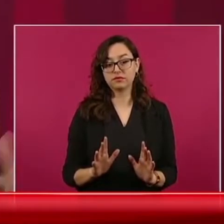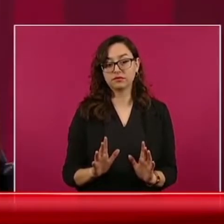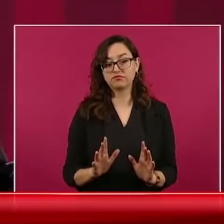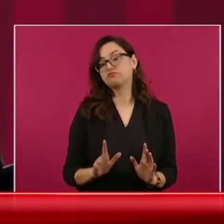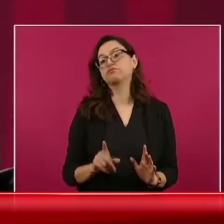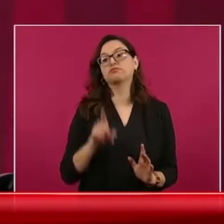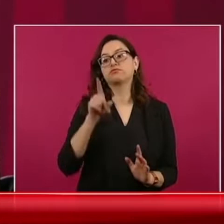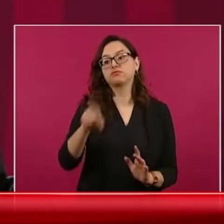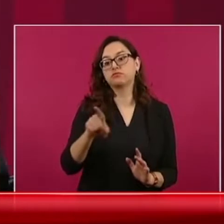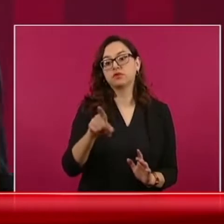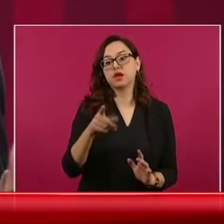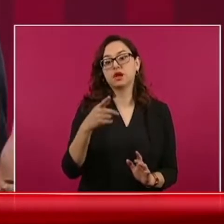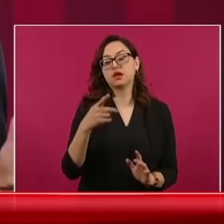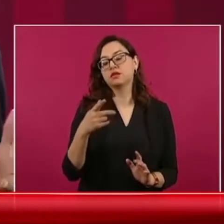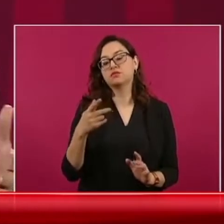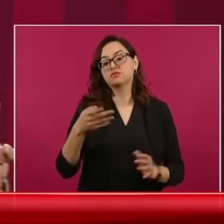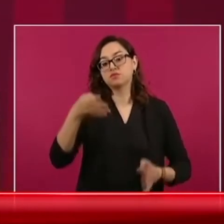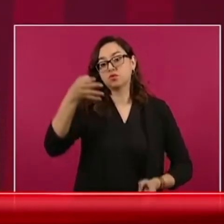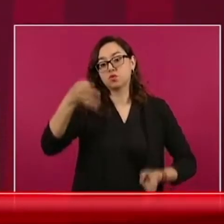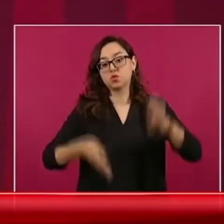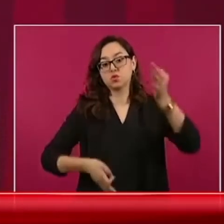pues van a escuchar